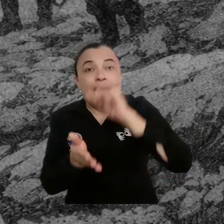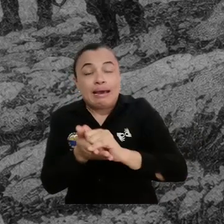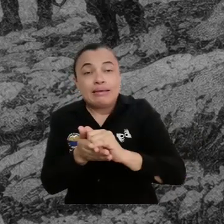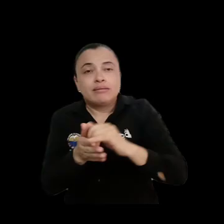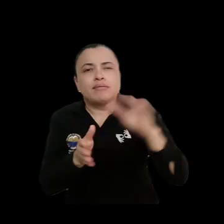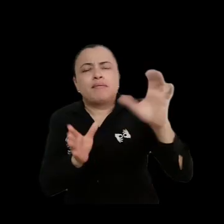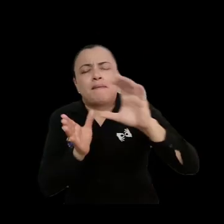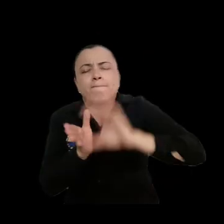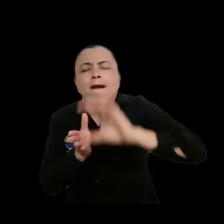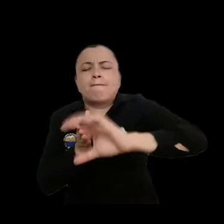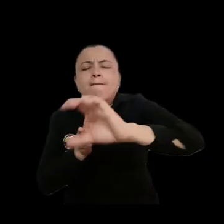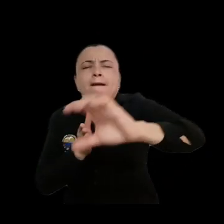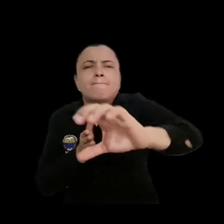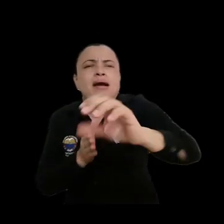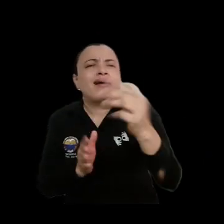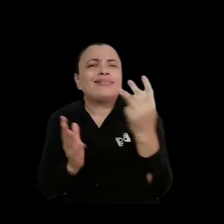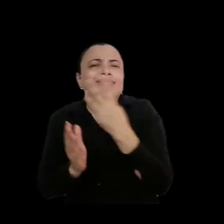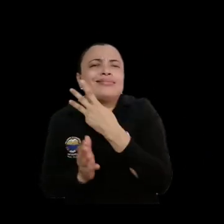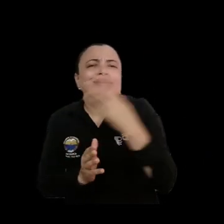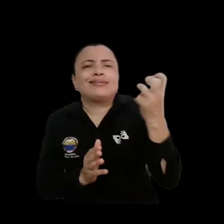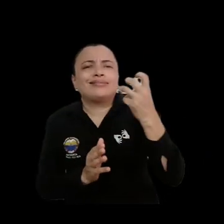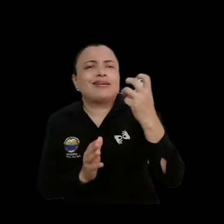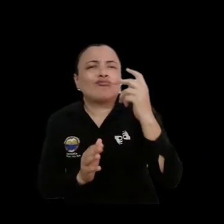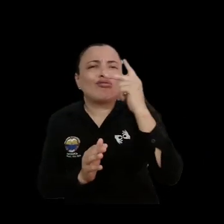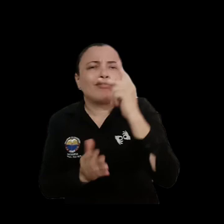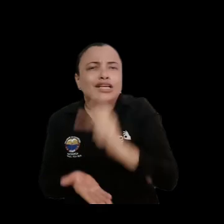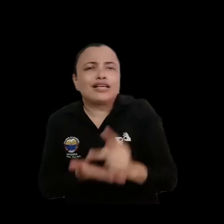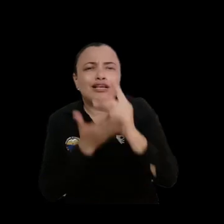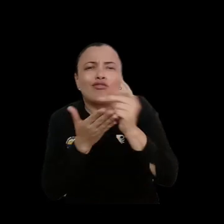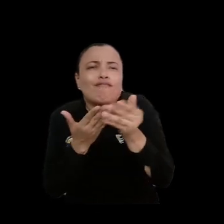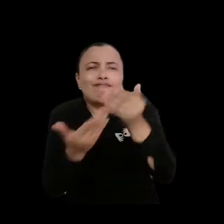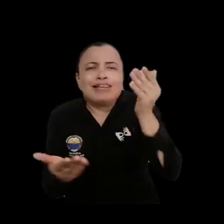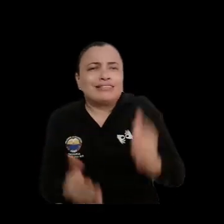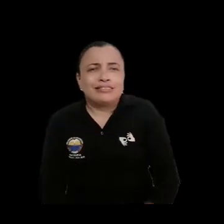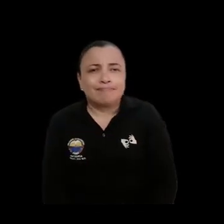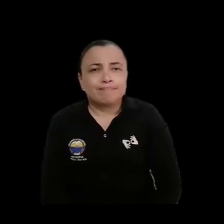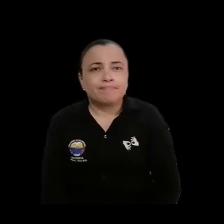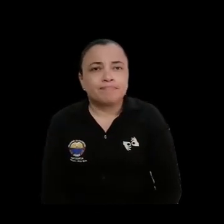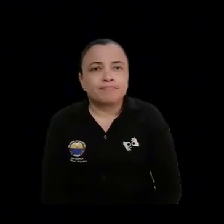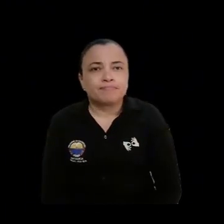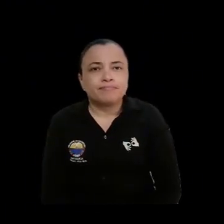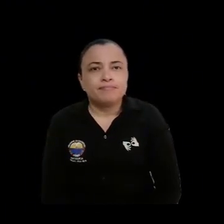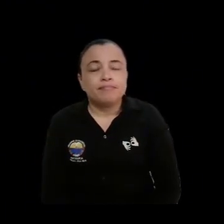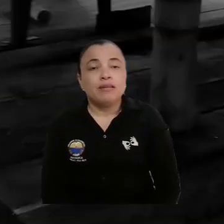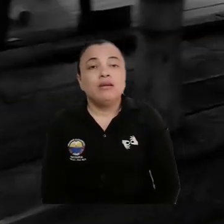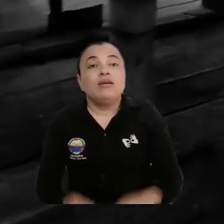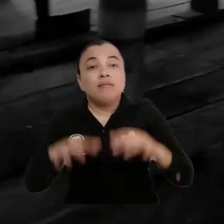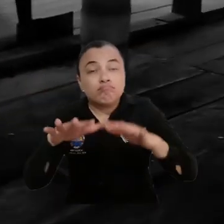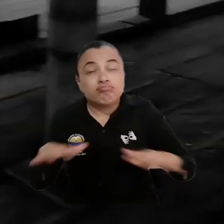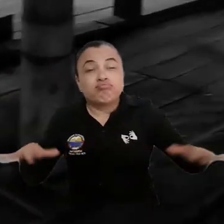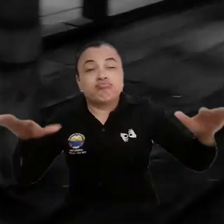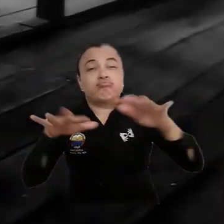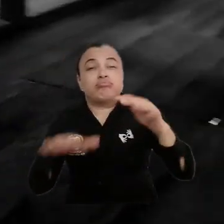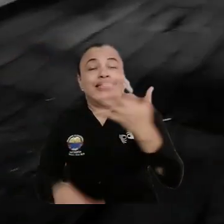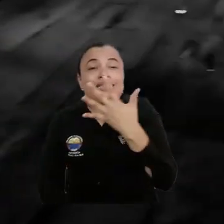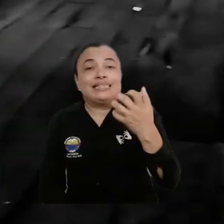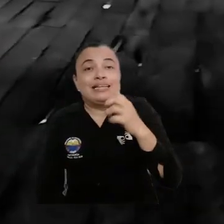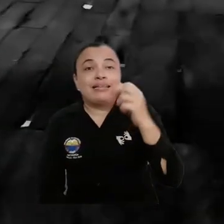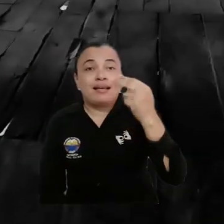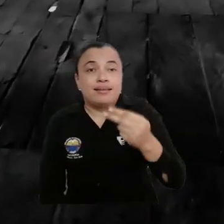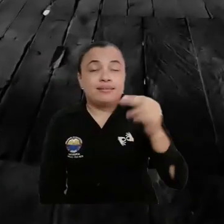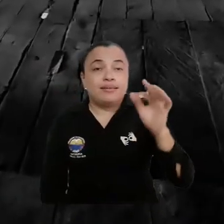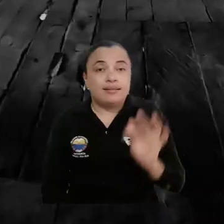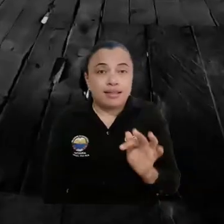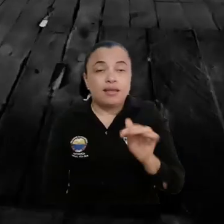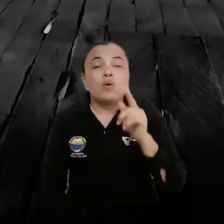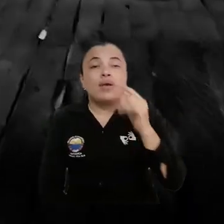pueden ir 300 kilos facilitos ahí. Con una extensión aproximada de 500 hectáreas, Manzanares combinó café